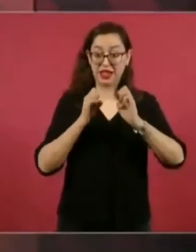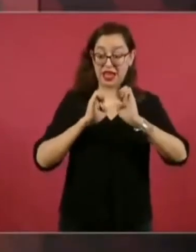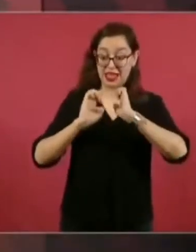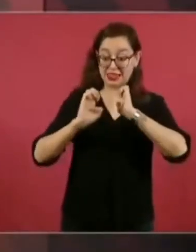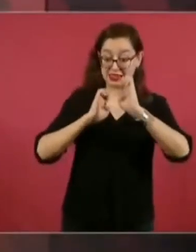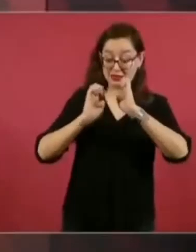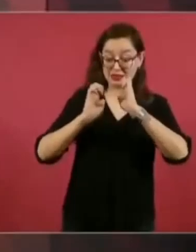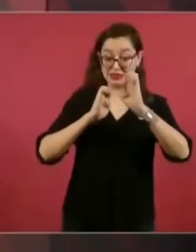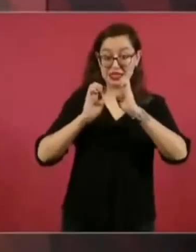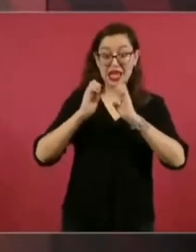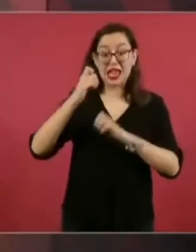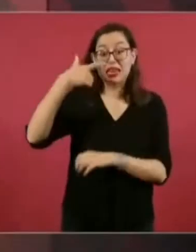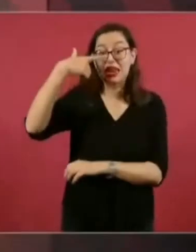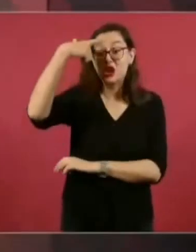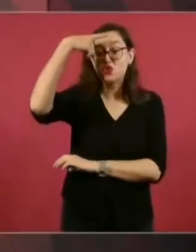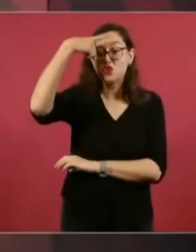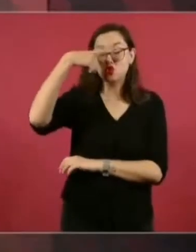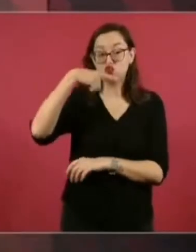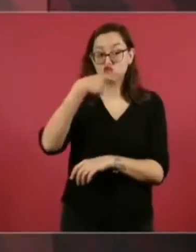24 horas o no sé cómo,